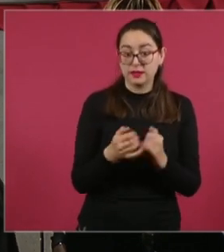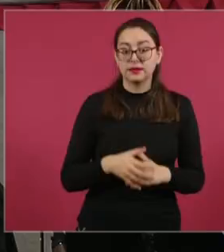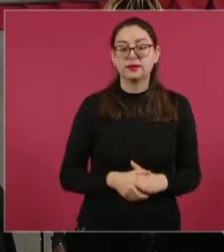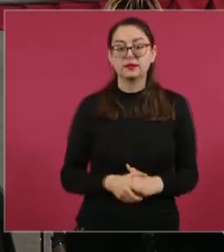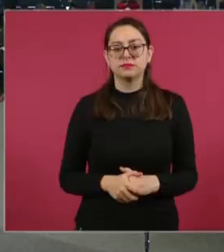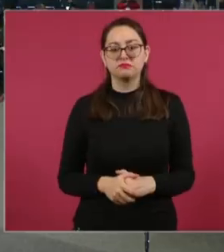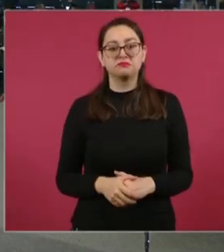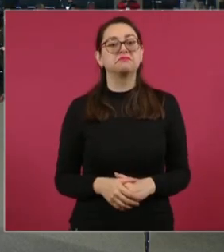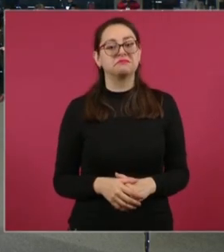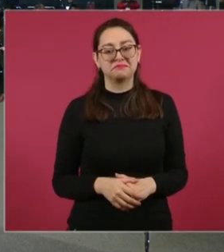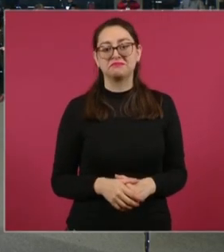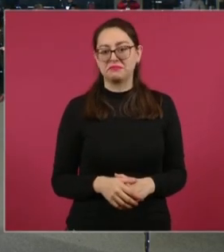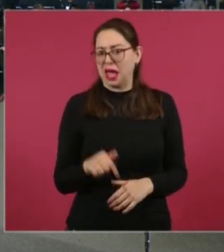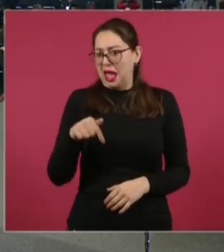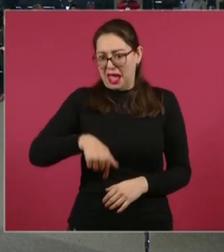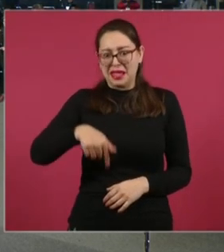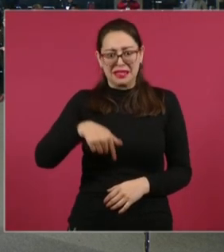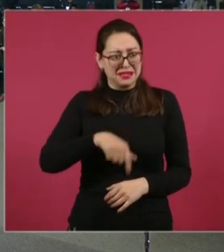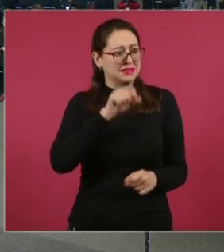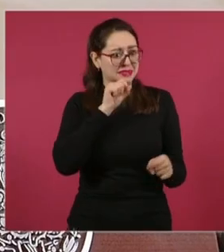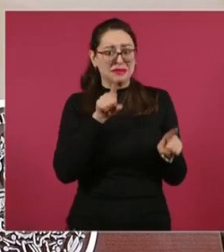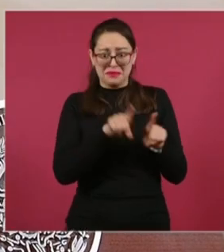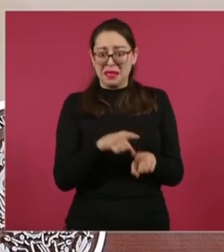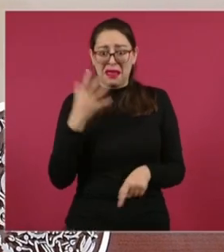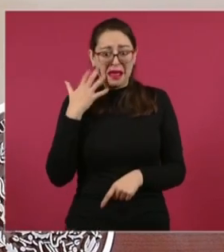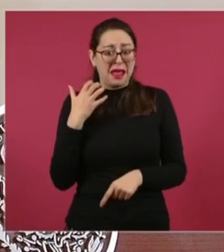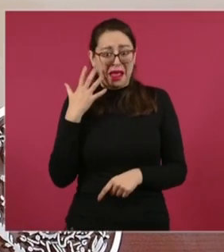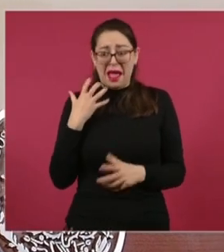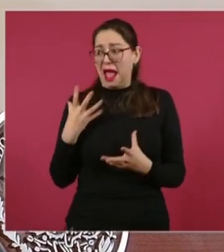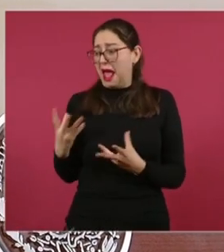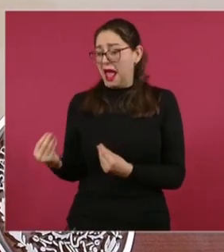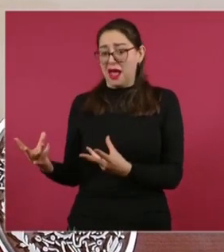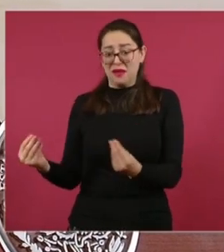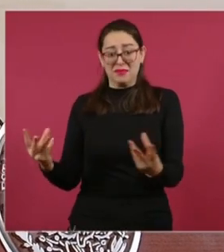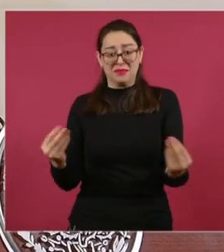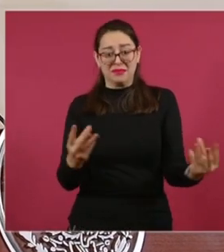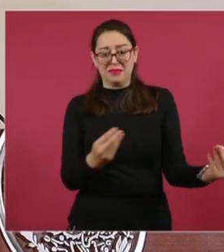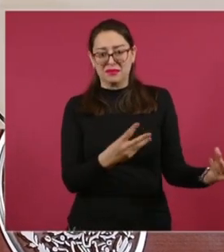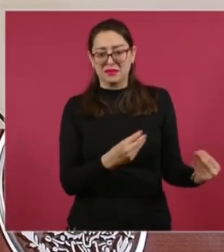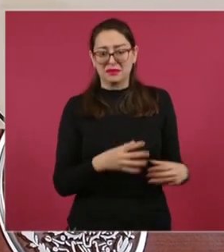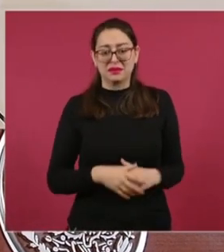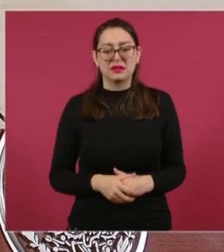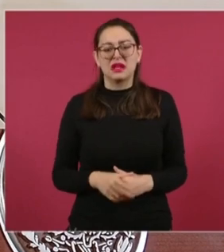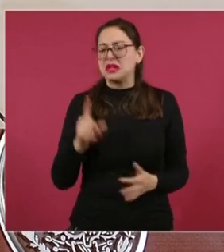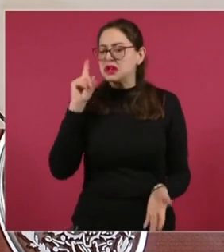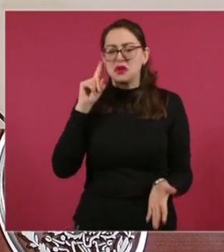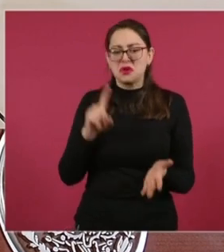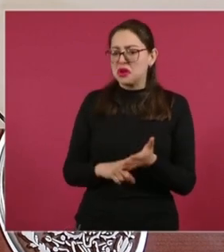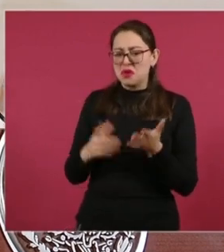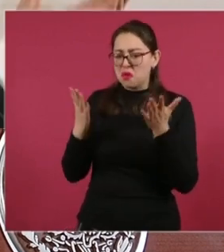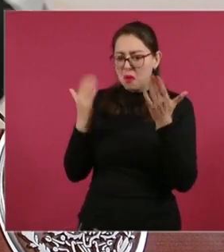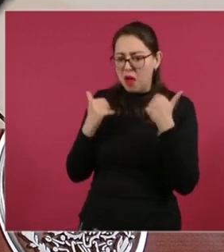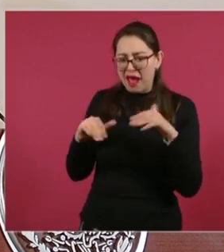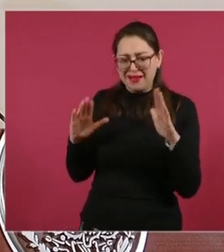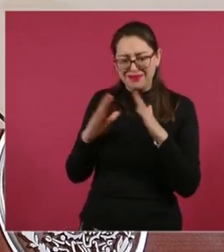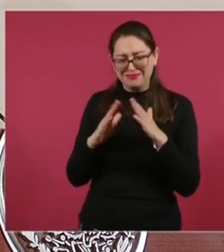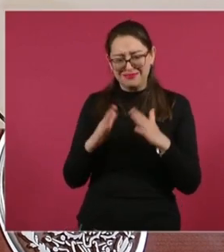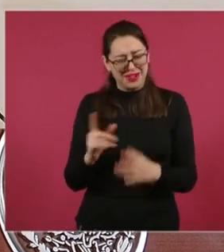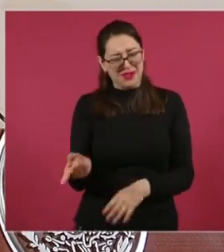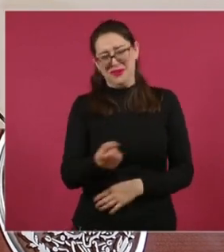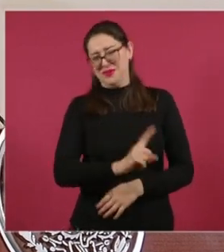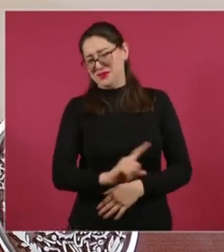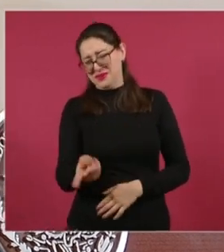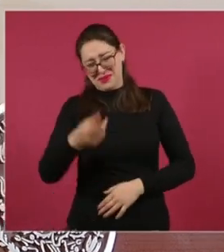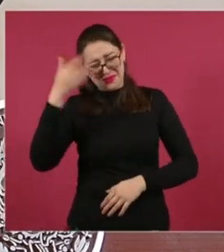aquí están los gatos, bien atendidos. Les falta una casa propia. Tienen todo, no,